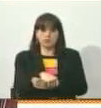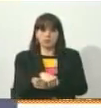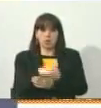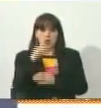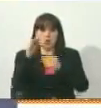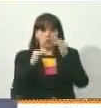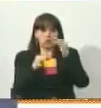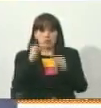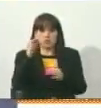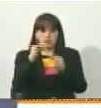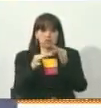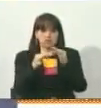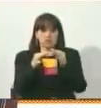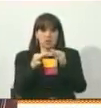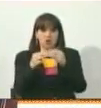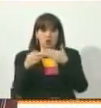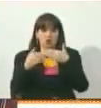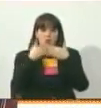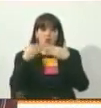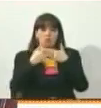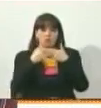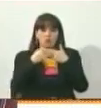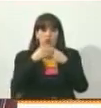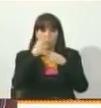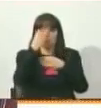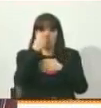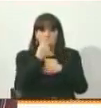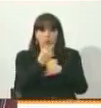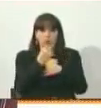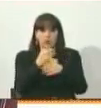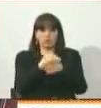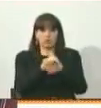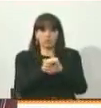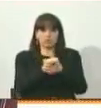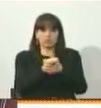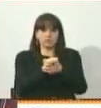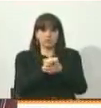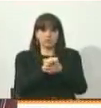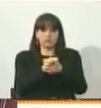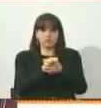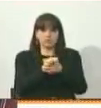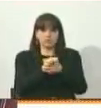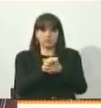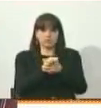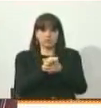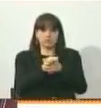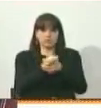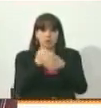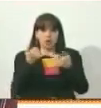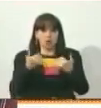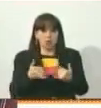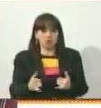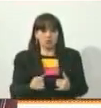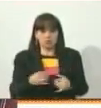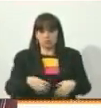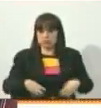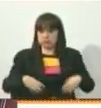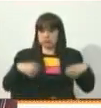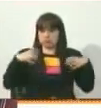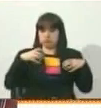justicia, mejor dicho, contra los pobres, contra los pobres. ¿Los hijos de papi y mami? No, no, no,